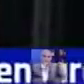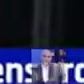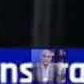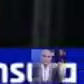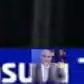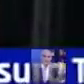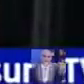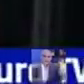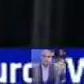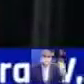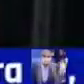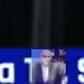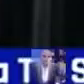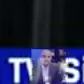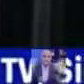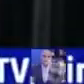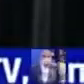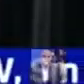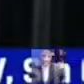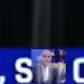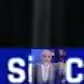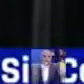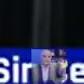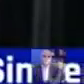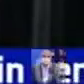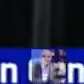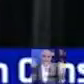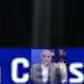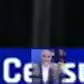haciendo un juego político más